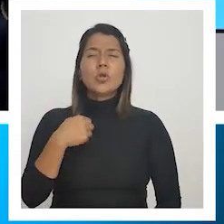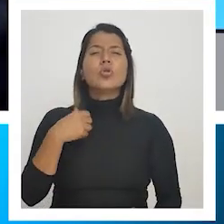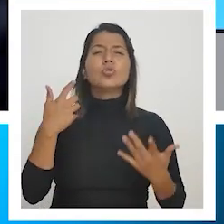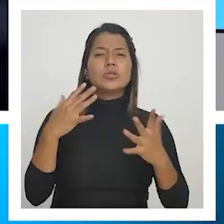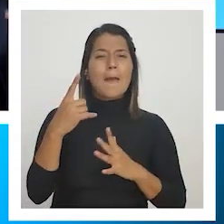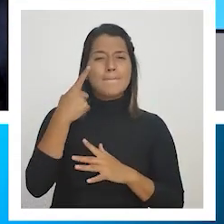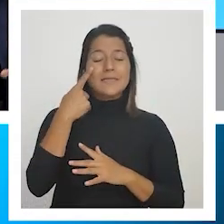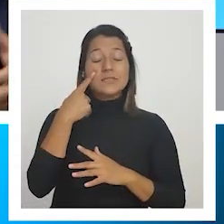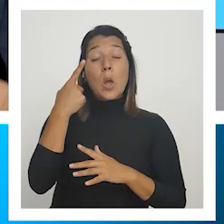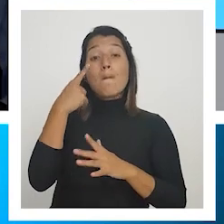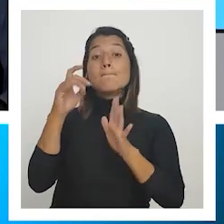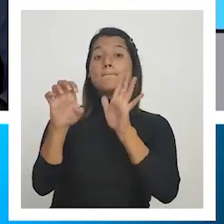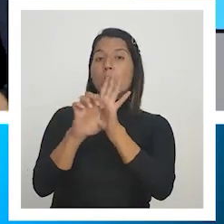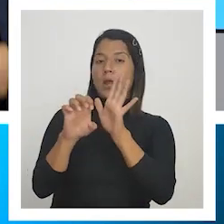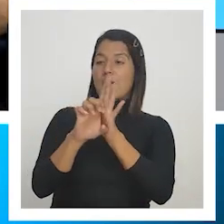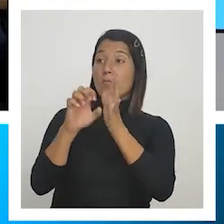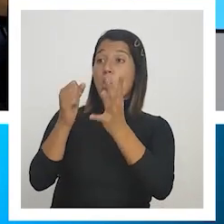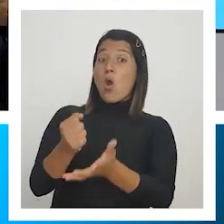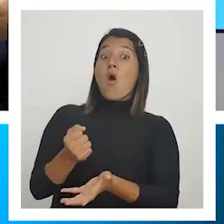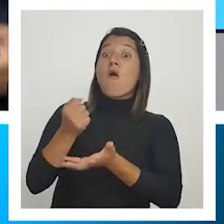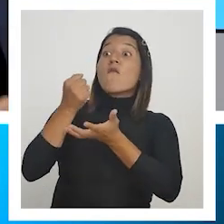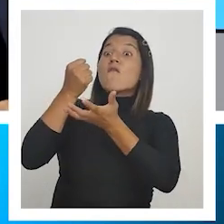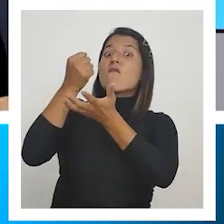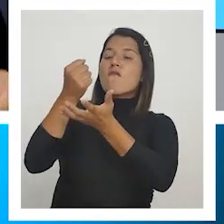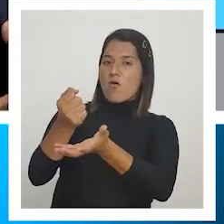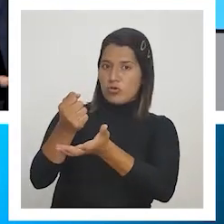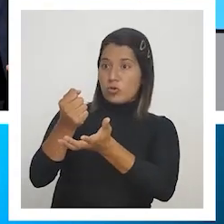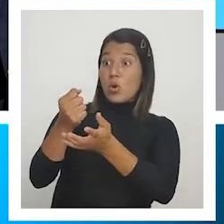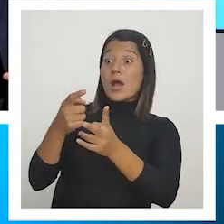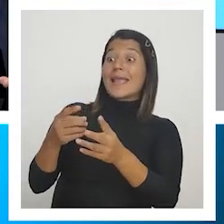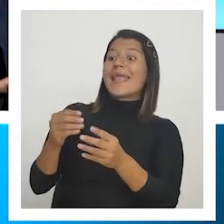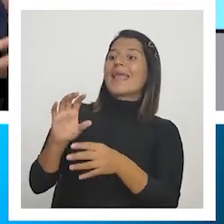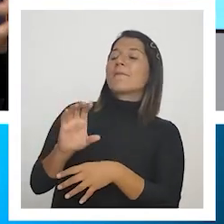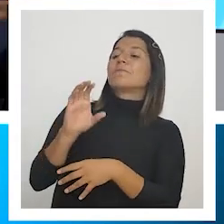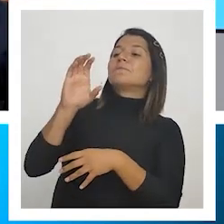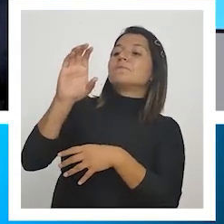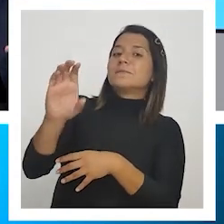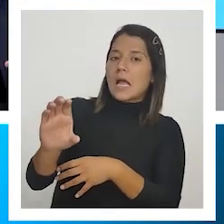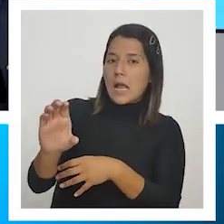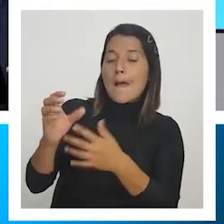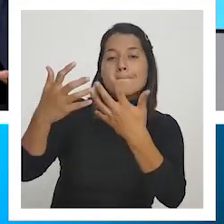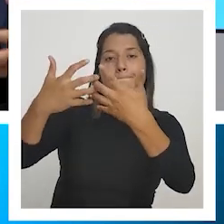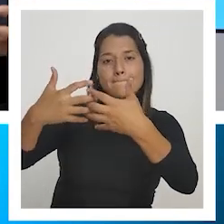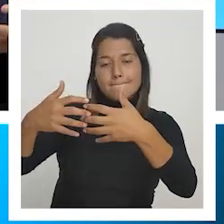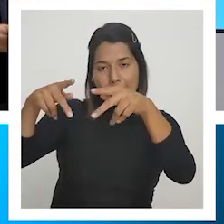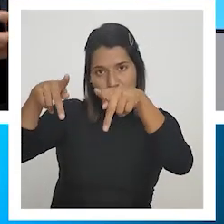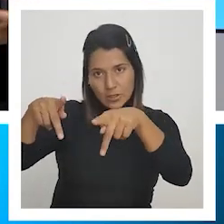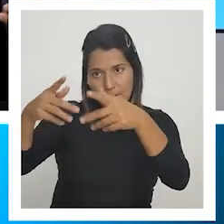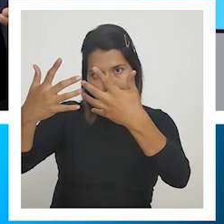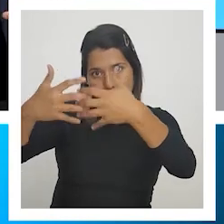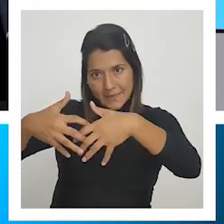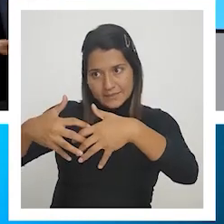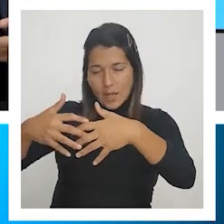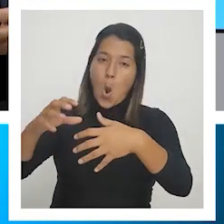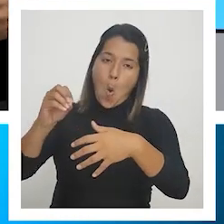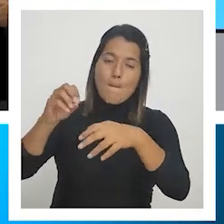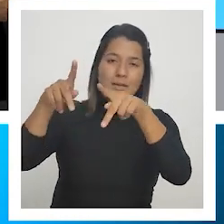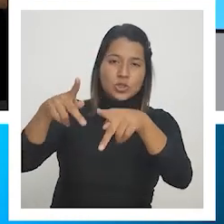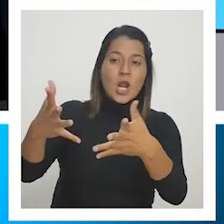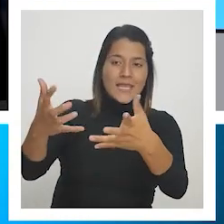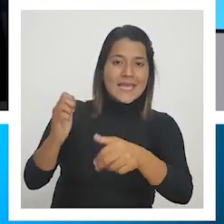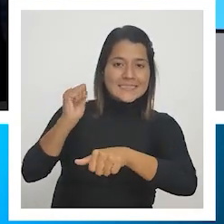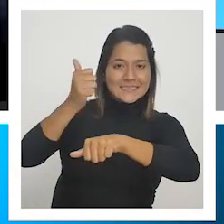no reembolsables para emprendedores. O sea, alguien que de pronto quiere innovar y necesita un capital para